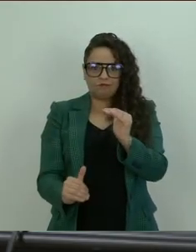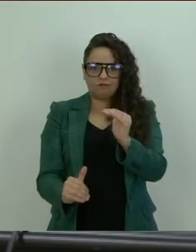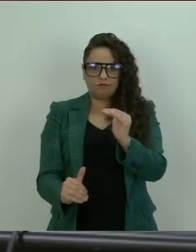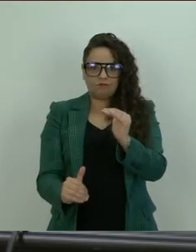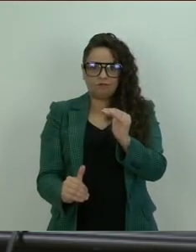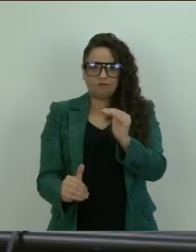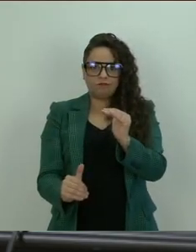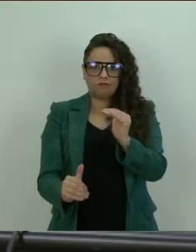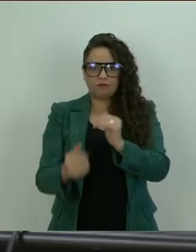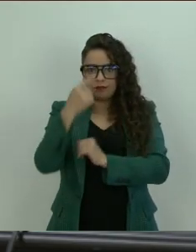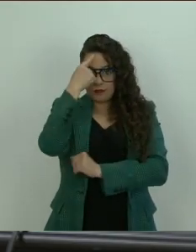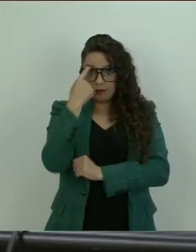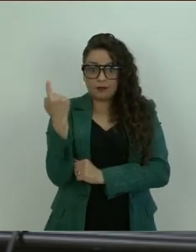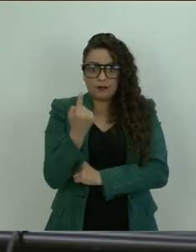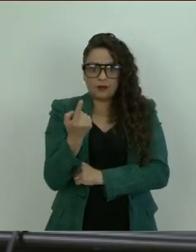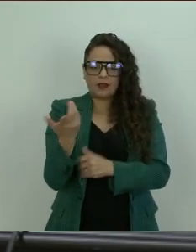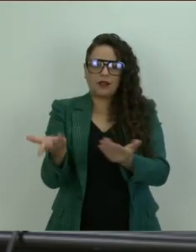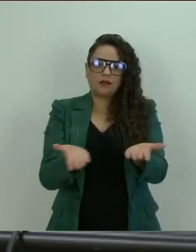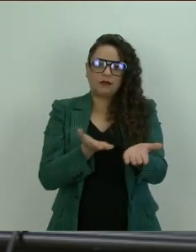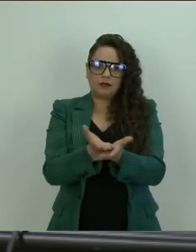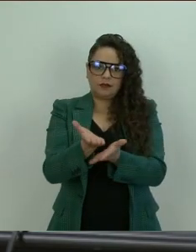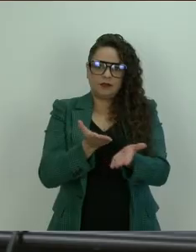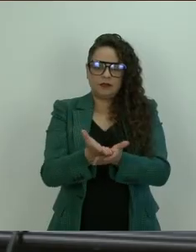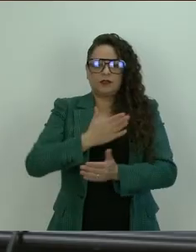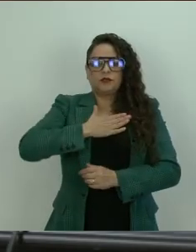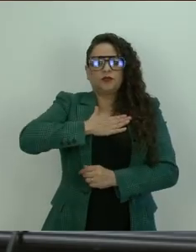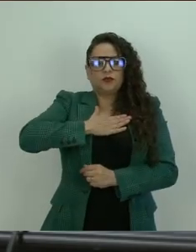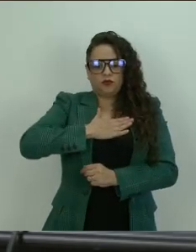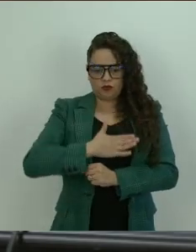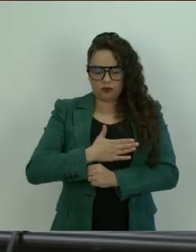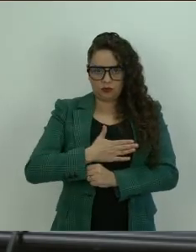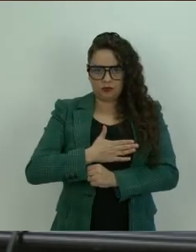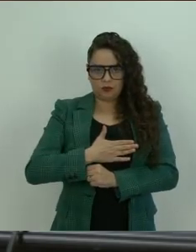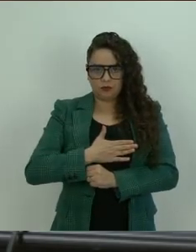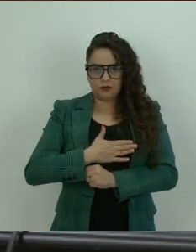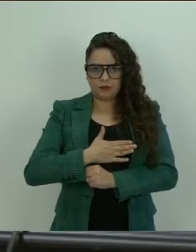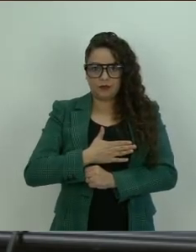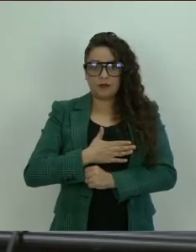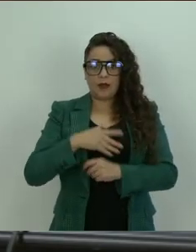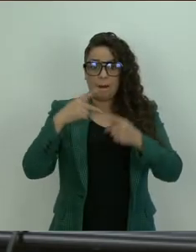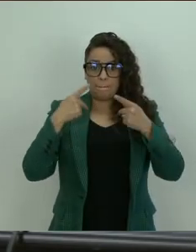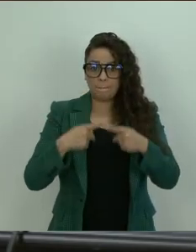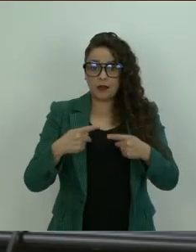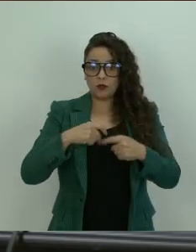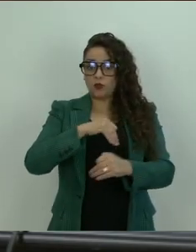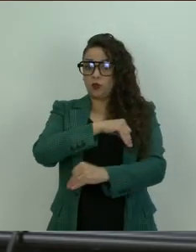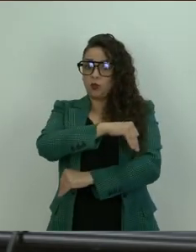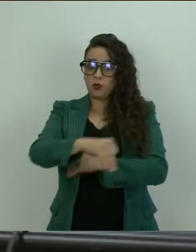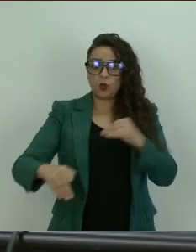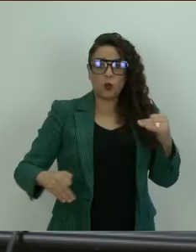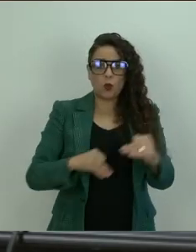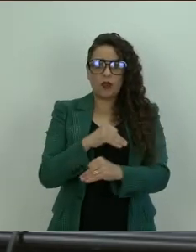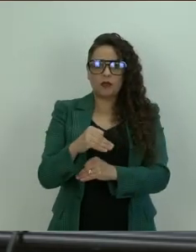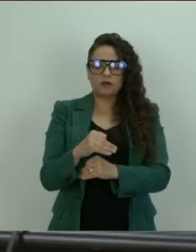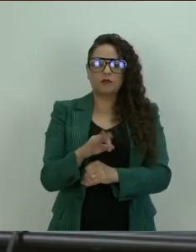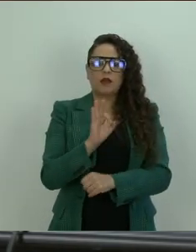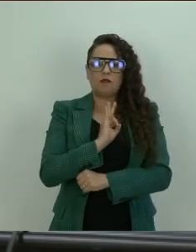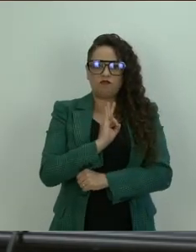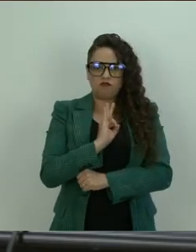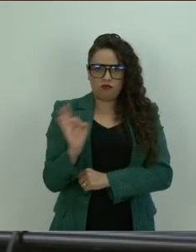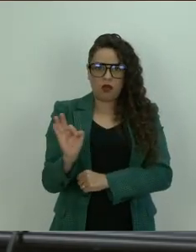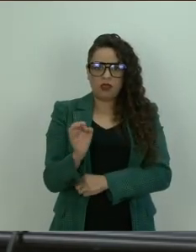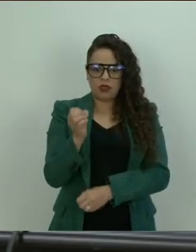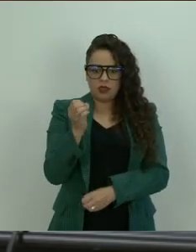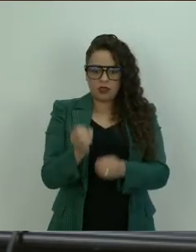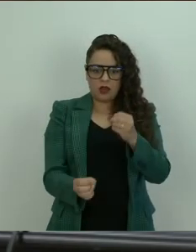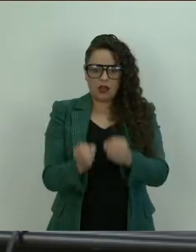para impartir justicia, debido a que el acceso a la justicia implica que todas las personas tengan la posibilidad de acudir a tribunales